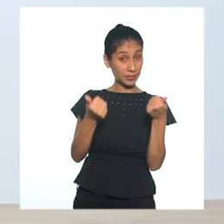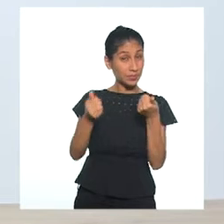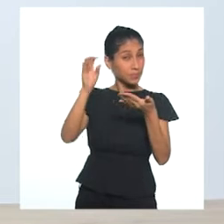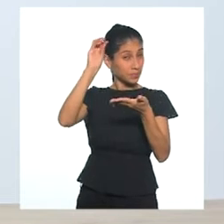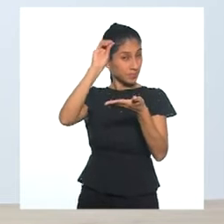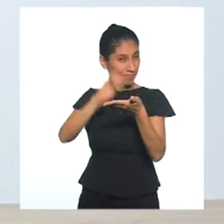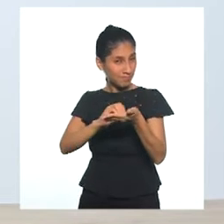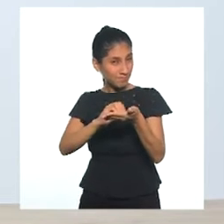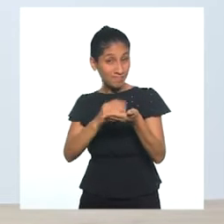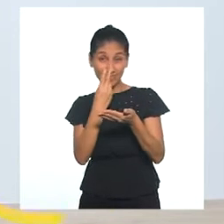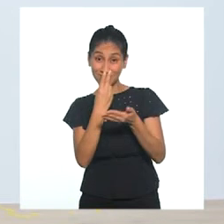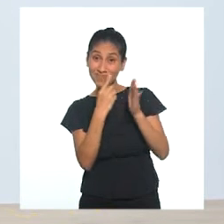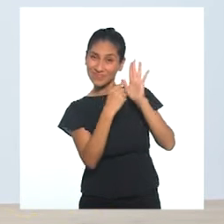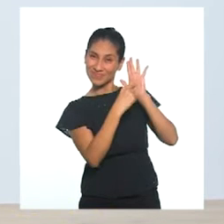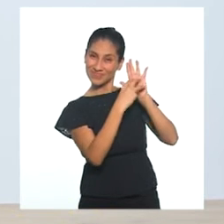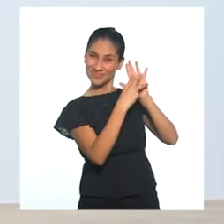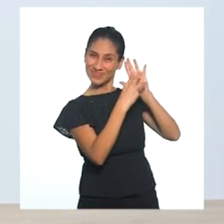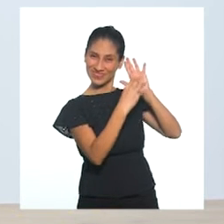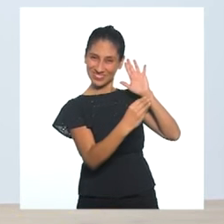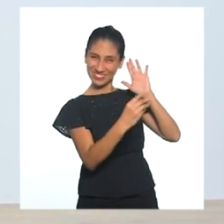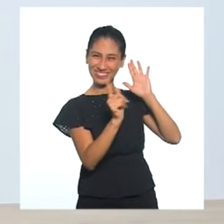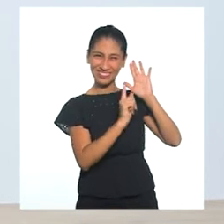Una vez más.